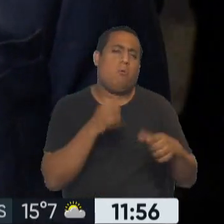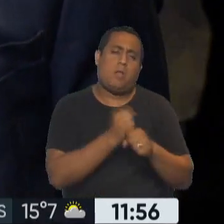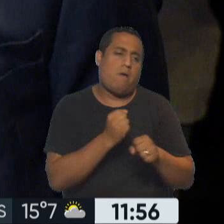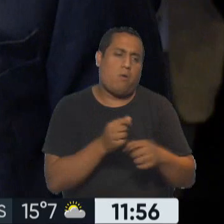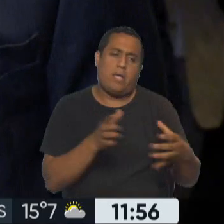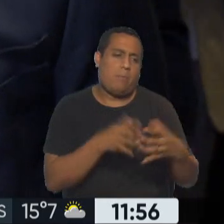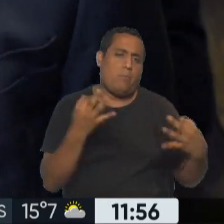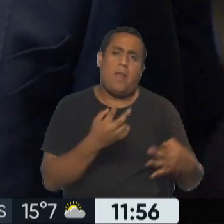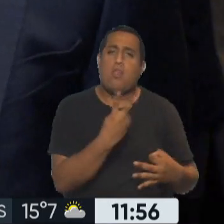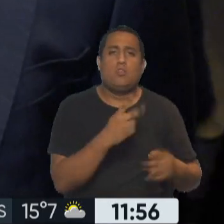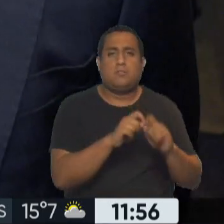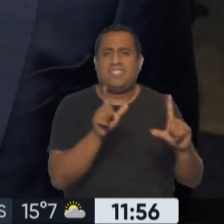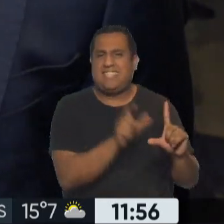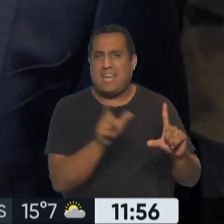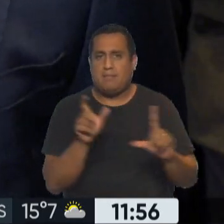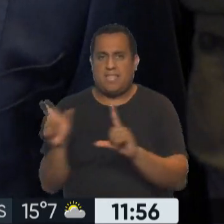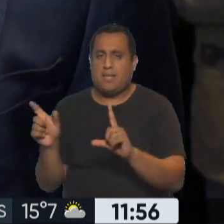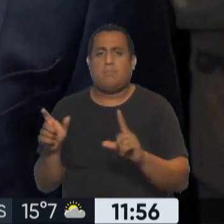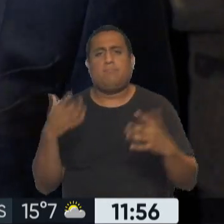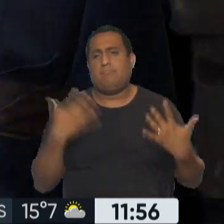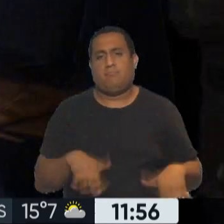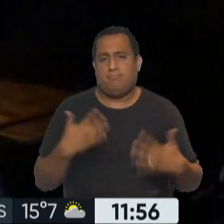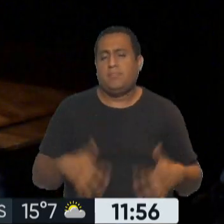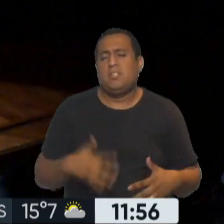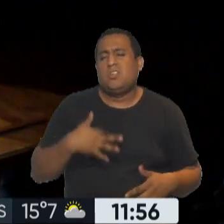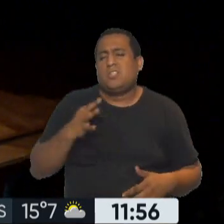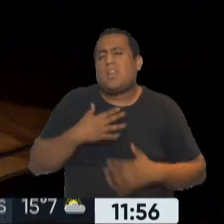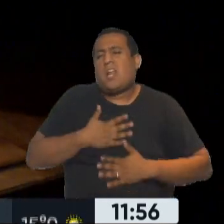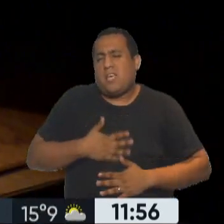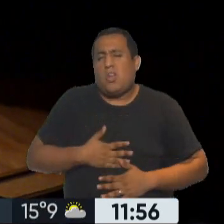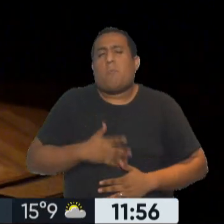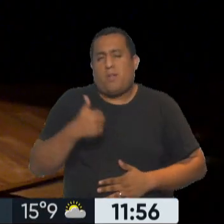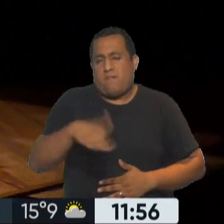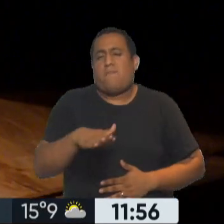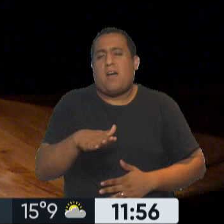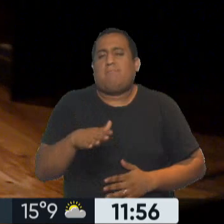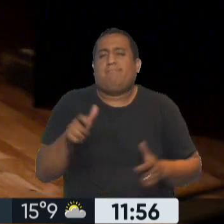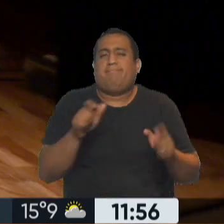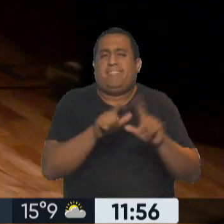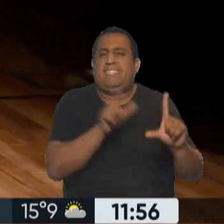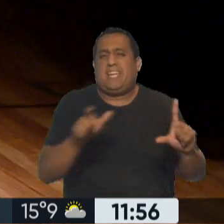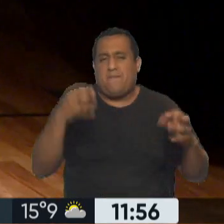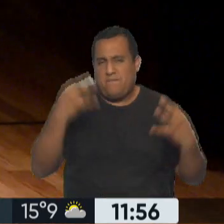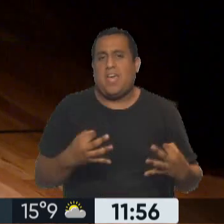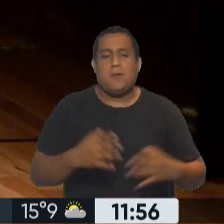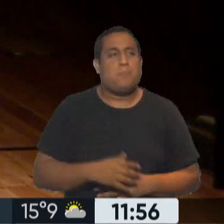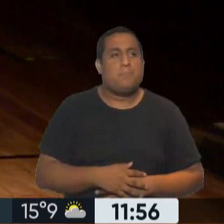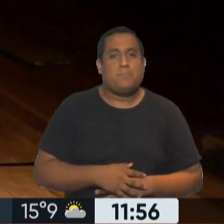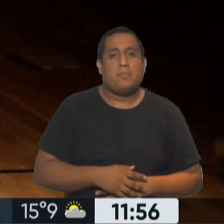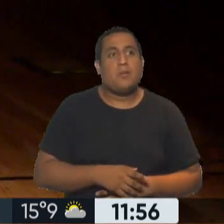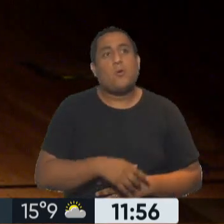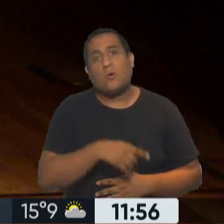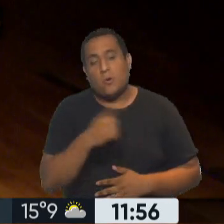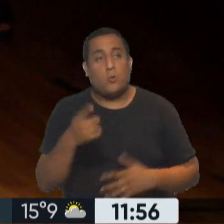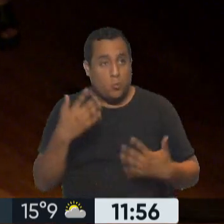dos series, así que dormí en laureles porque sabía que iba a estar bien lo que íbamos a hacer. ¡Qué noche para Porno y Helado! Sí, la verdad que estamos